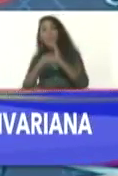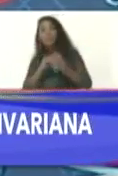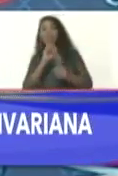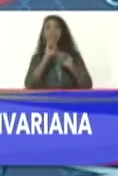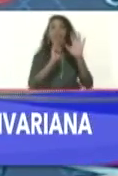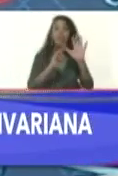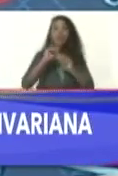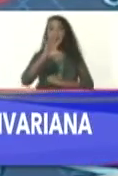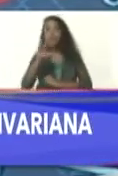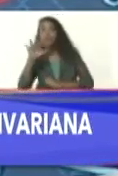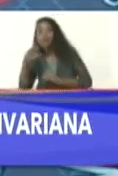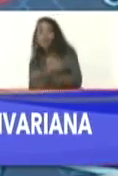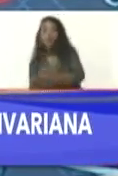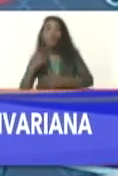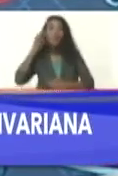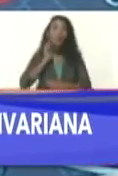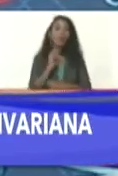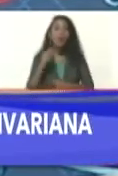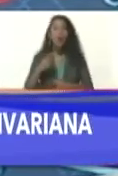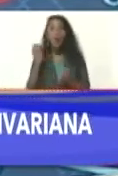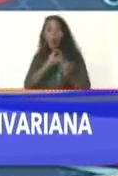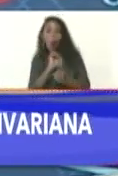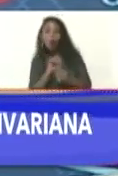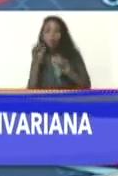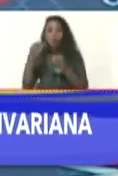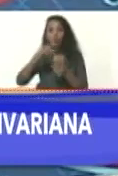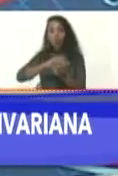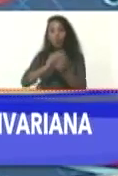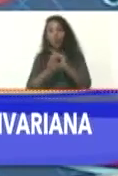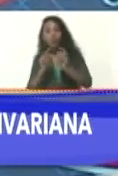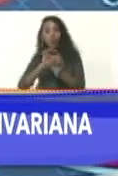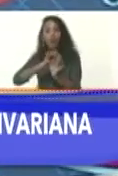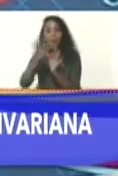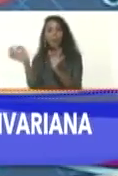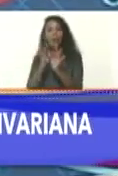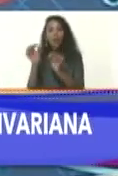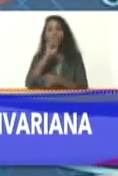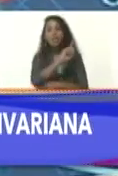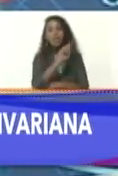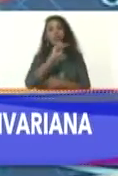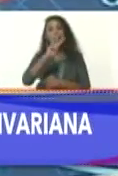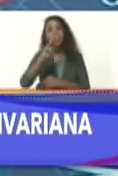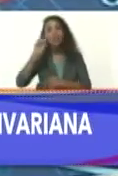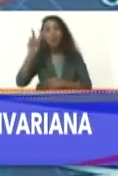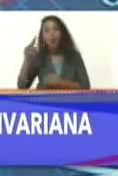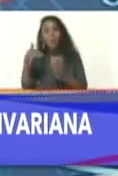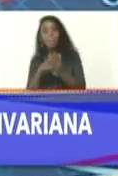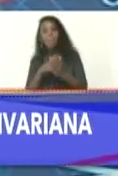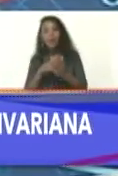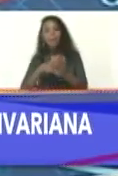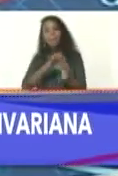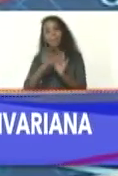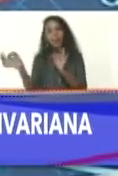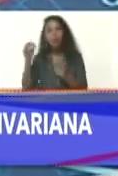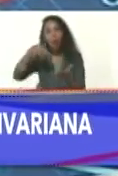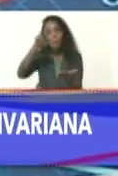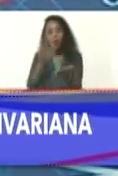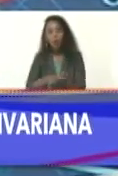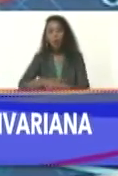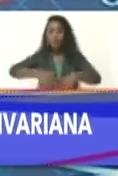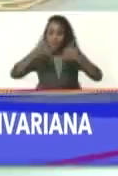378.755 millones de bolívares o su equivalente en petro. 132.000 petros aprobado de manera